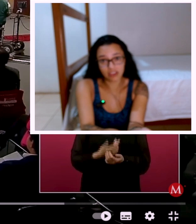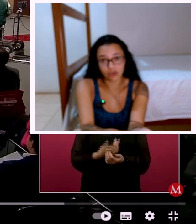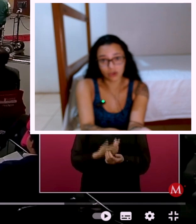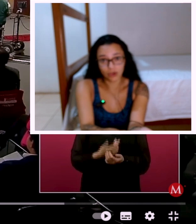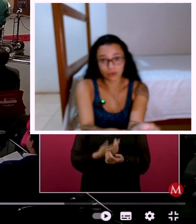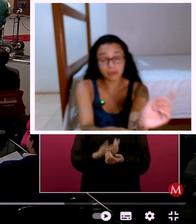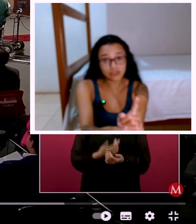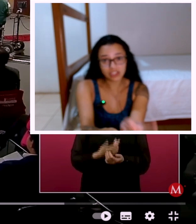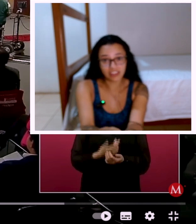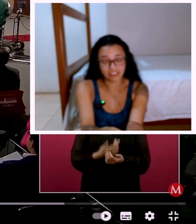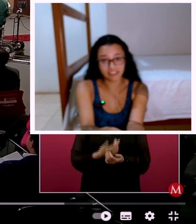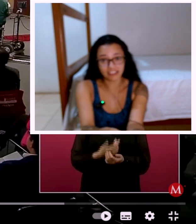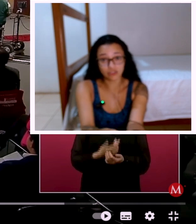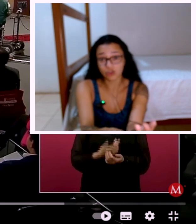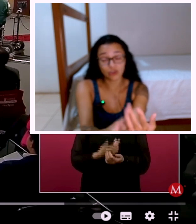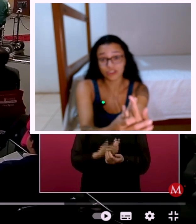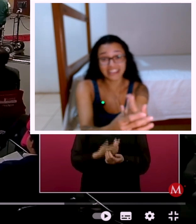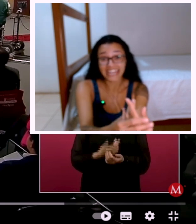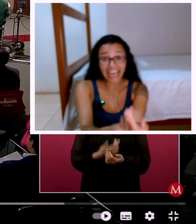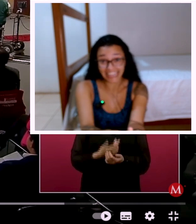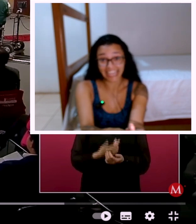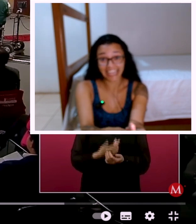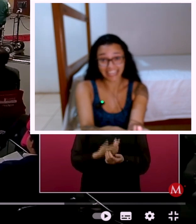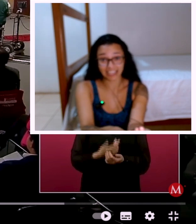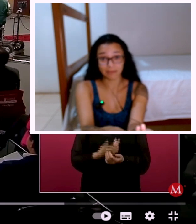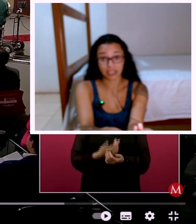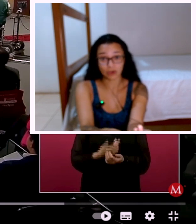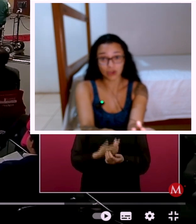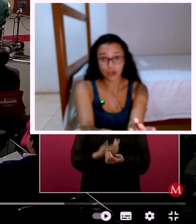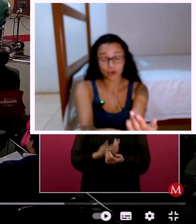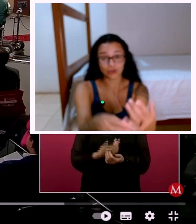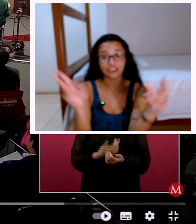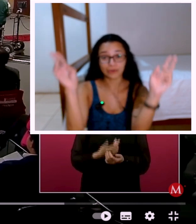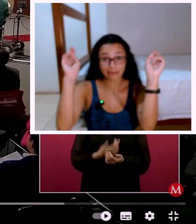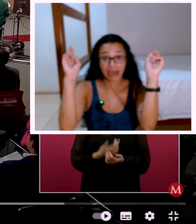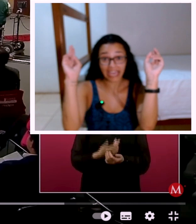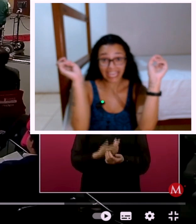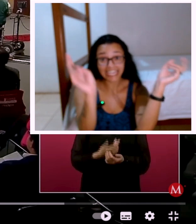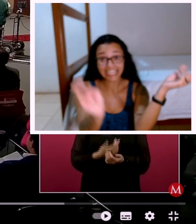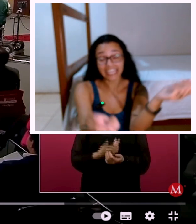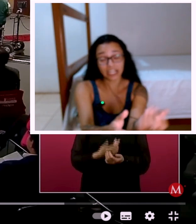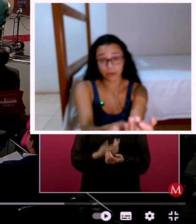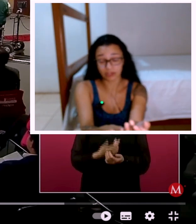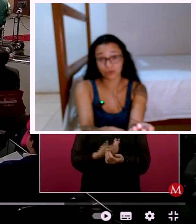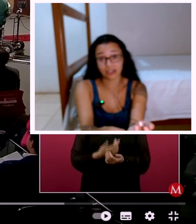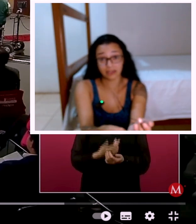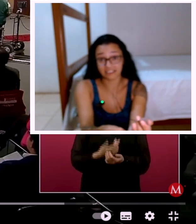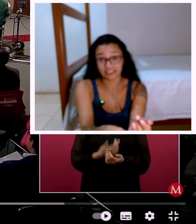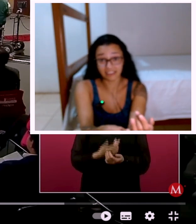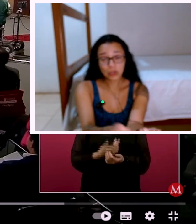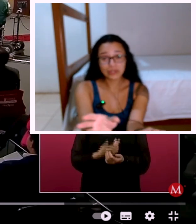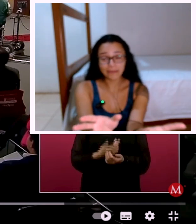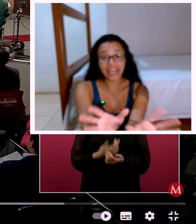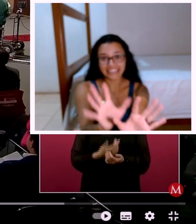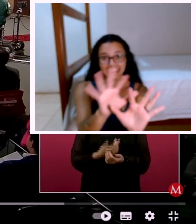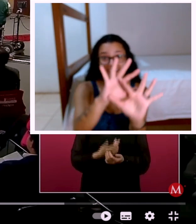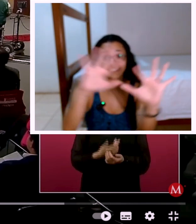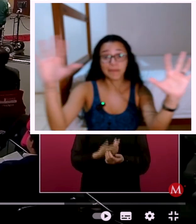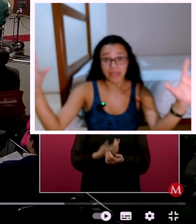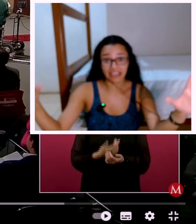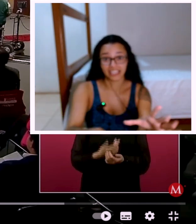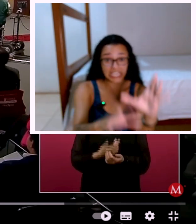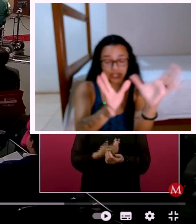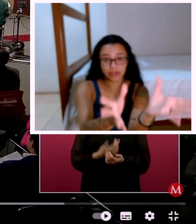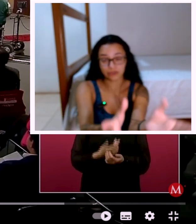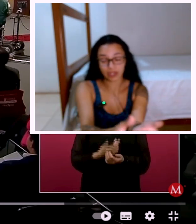conoce a México una persona que dice eso no conoce nada de México conoce una imagen que creó en su cabeza una imagen